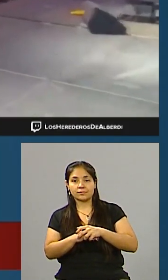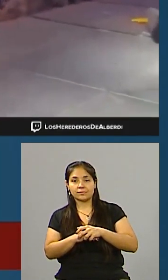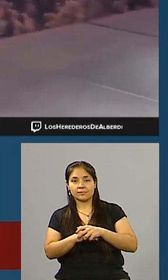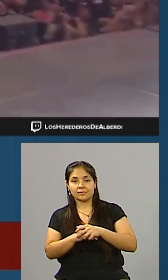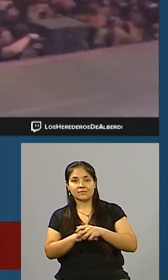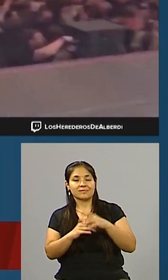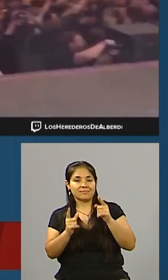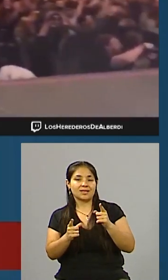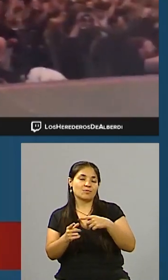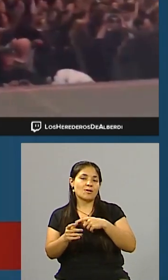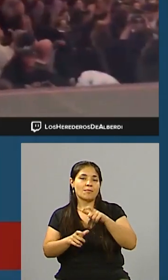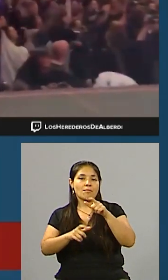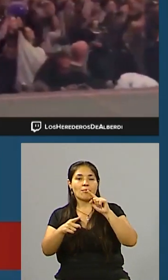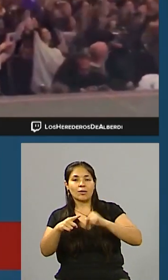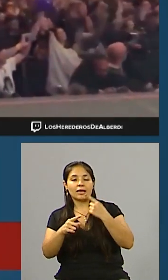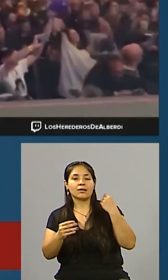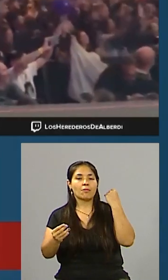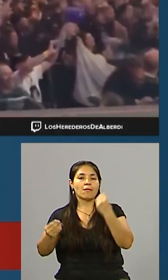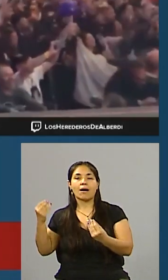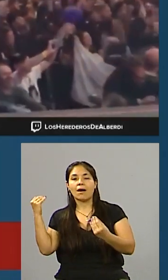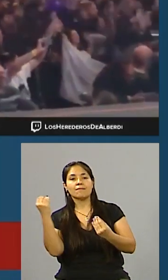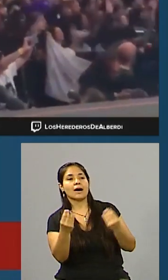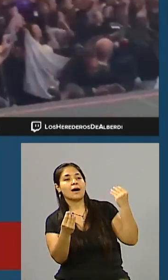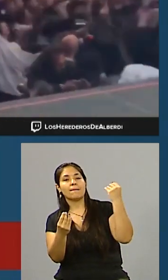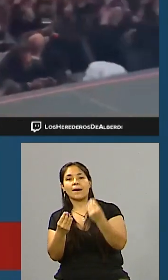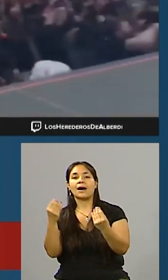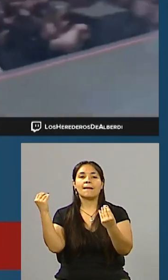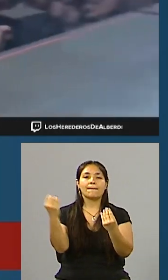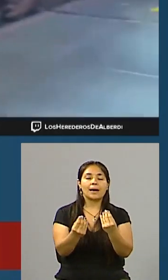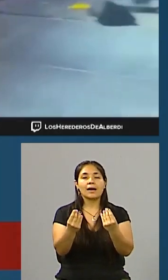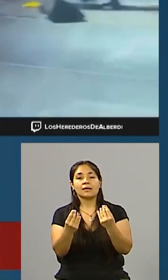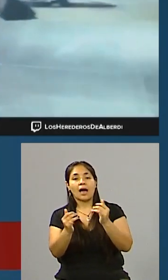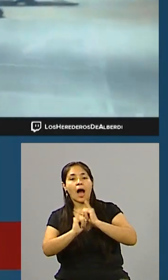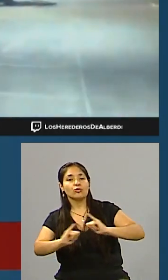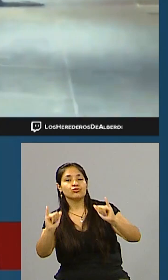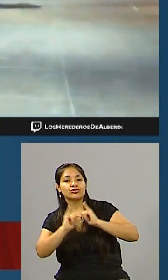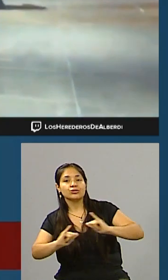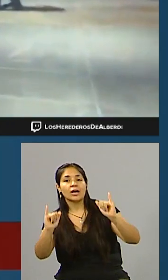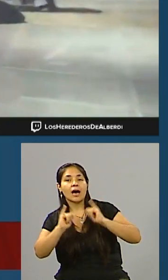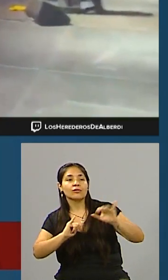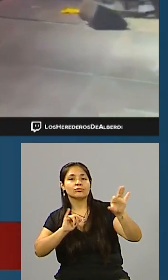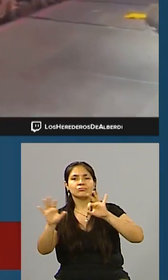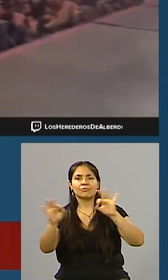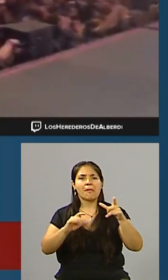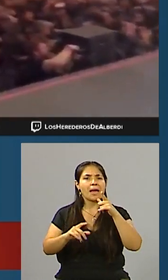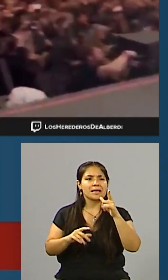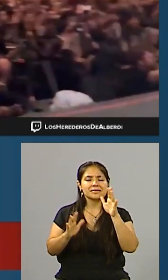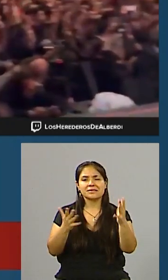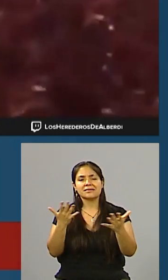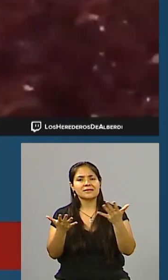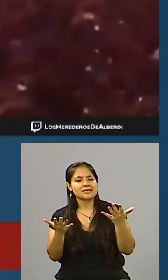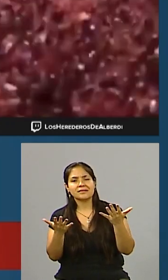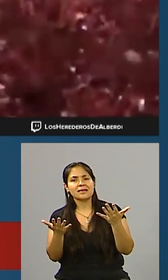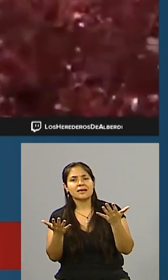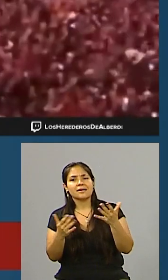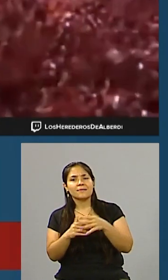de funcionarios que no alcanzan a ser anunciados, que ya son vetados, que parece que